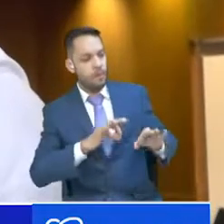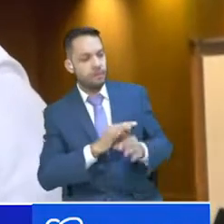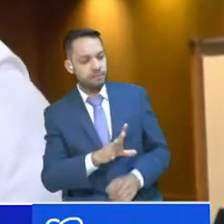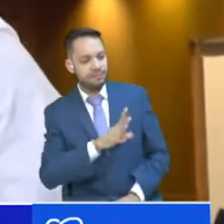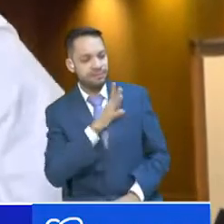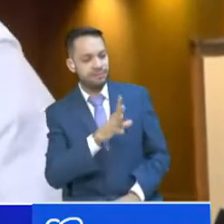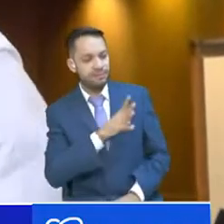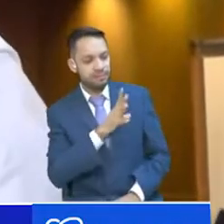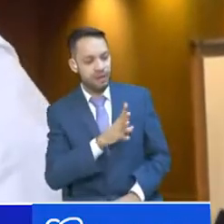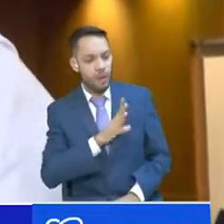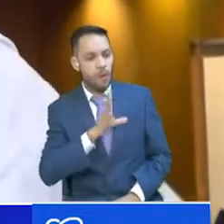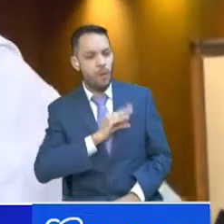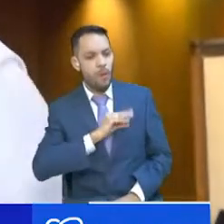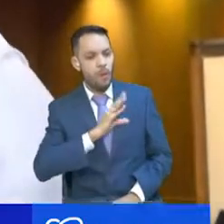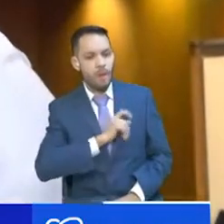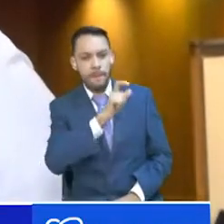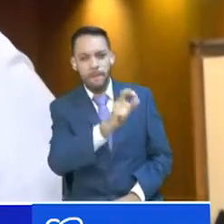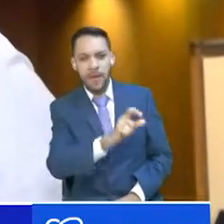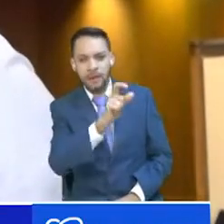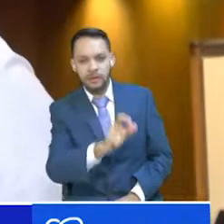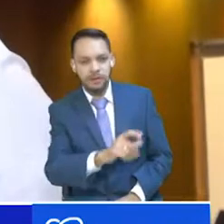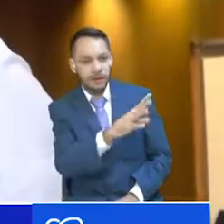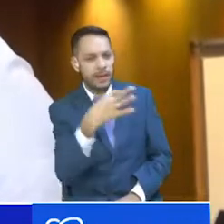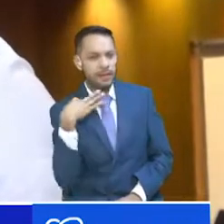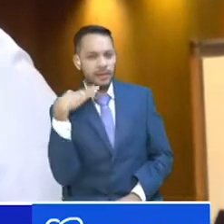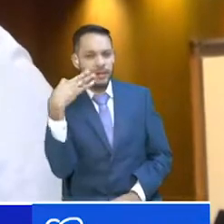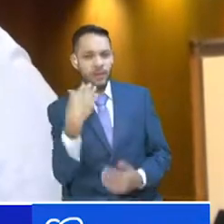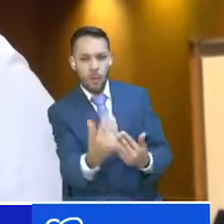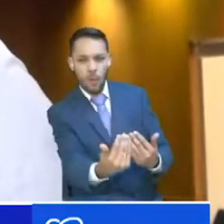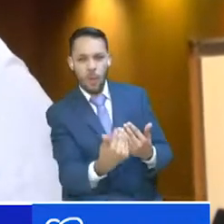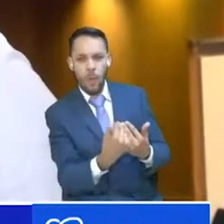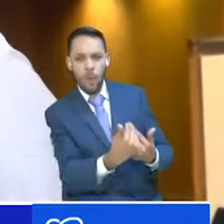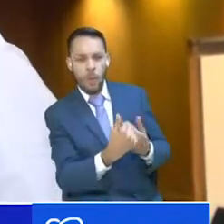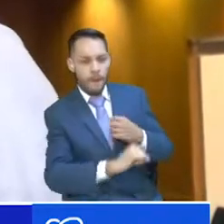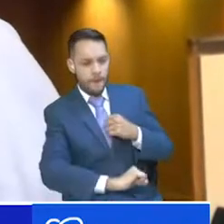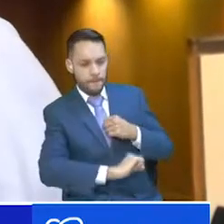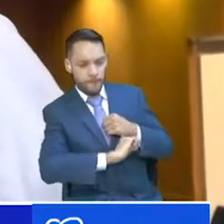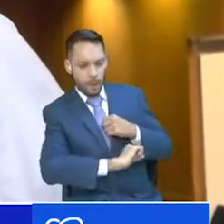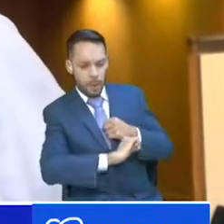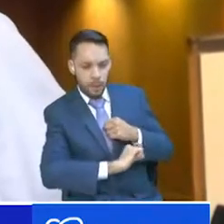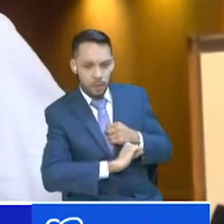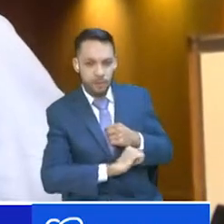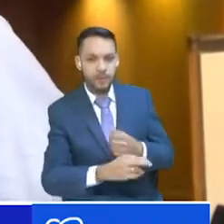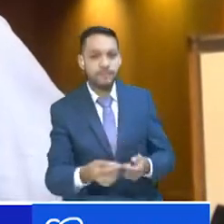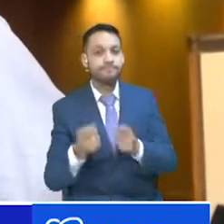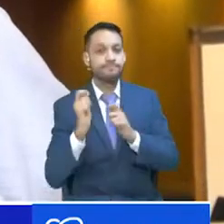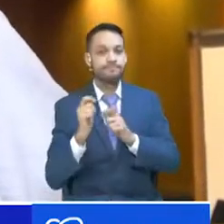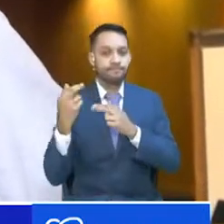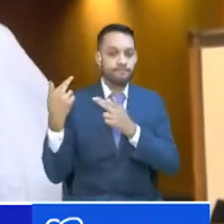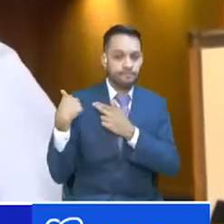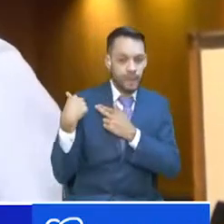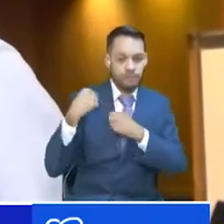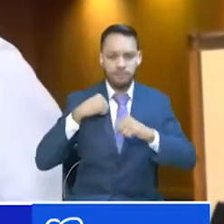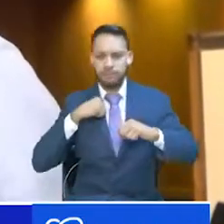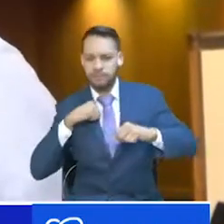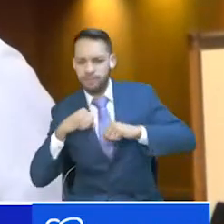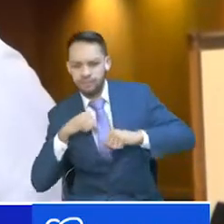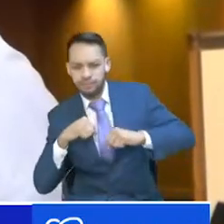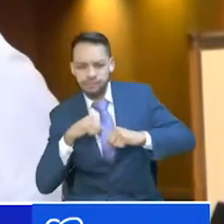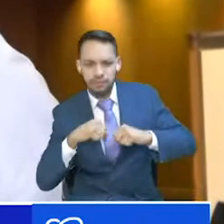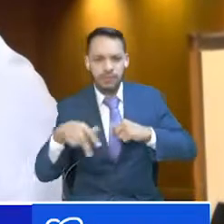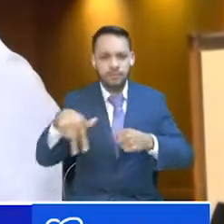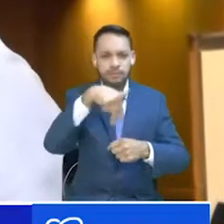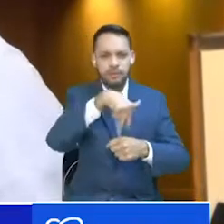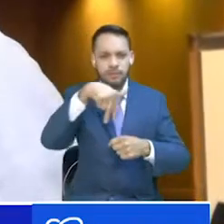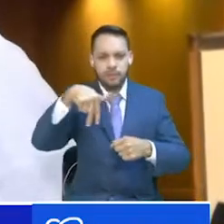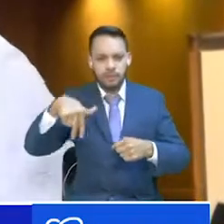siempre ha reconocido con la gente que nos que nos acompañó en una enorme responsabilidad un montón de ciudadanos que hoy